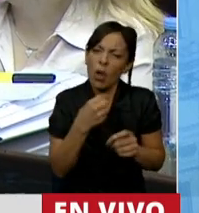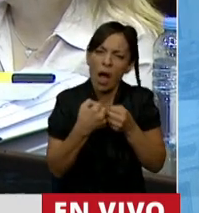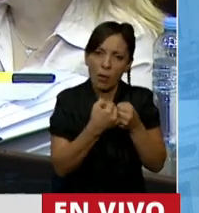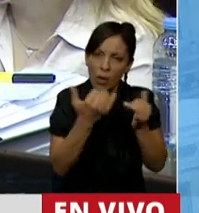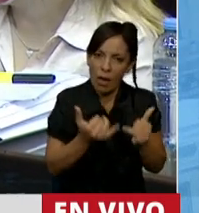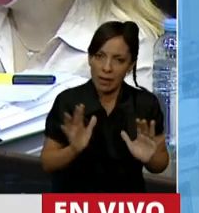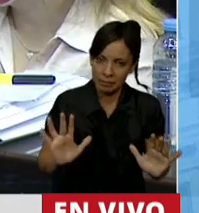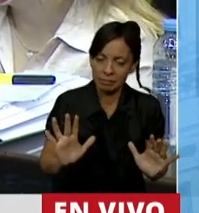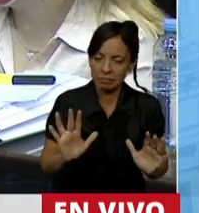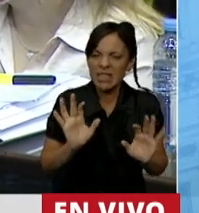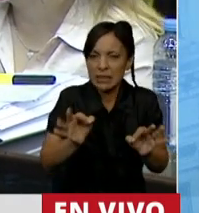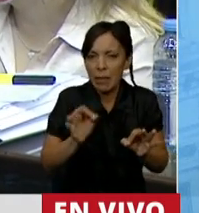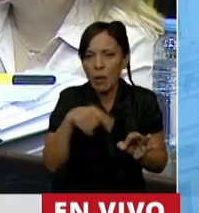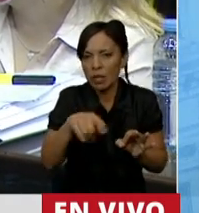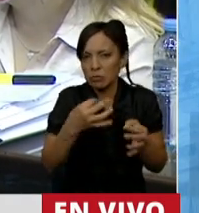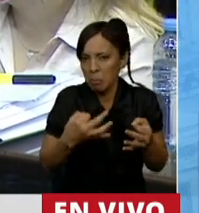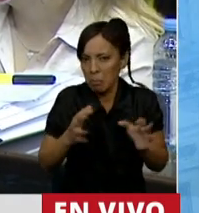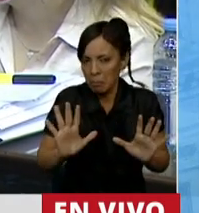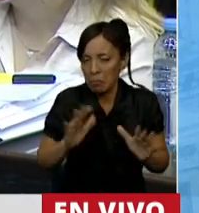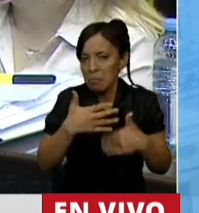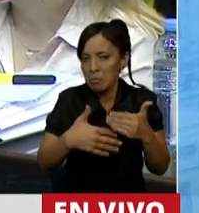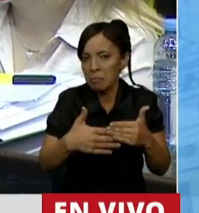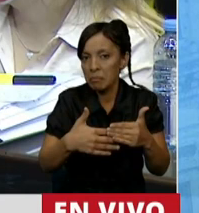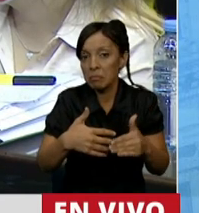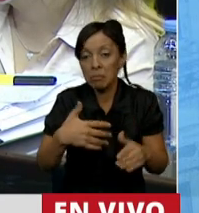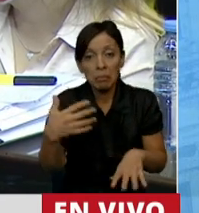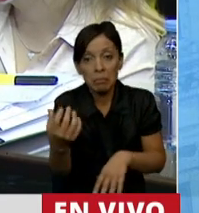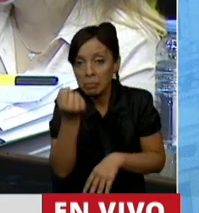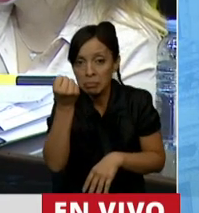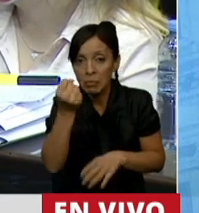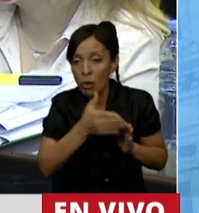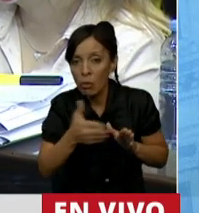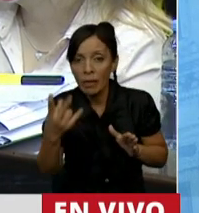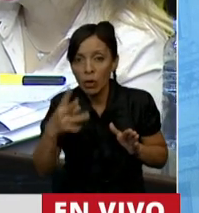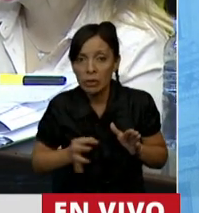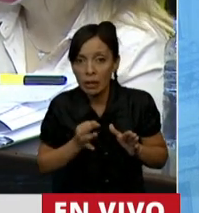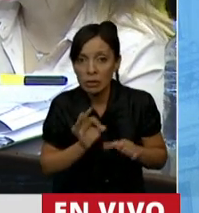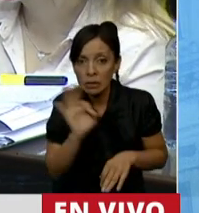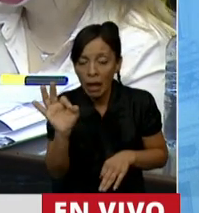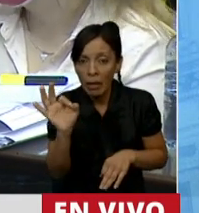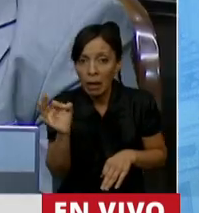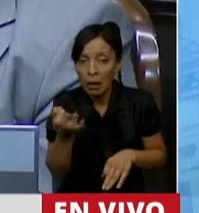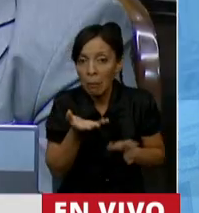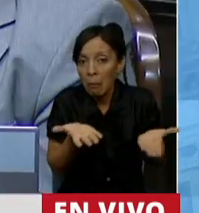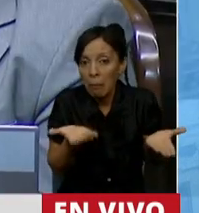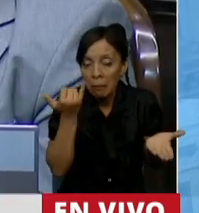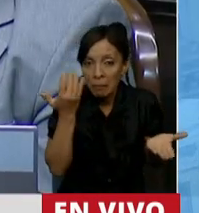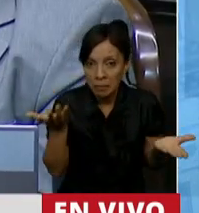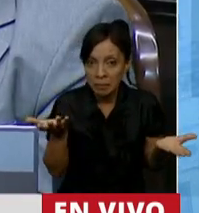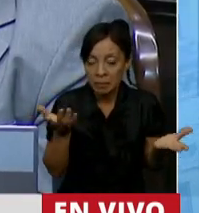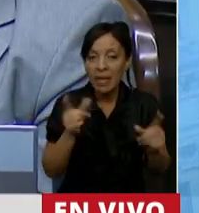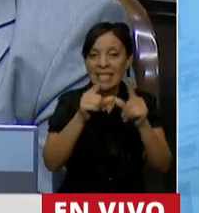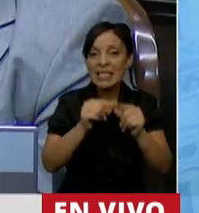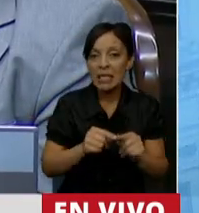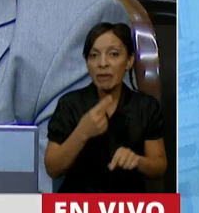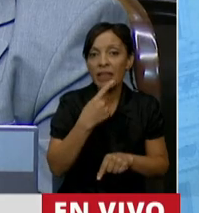absolutamente convencidos que debíamos avanzar. Nada de eso logramos en 2 años. Es más, las últimas cifras nos dicen que